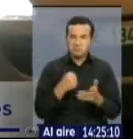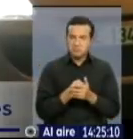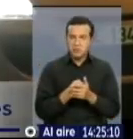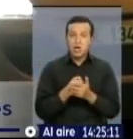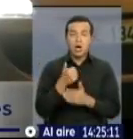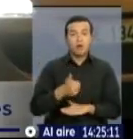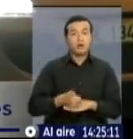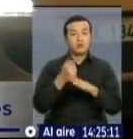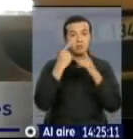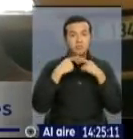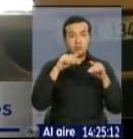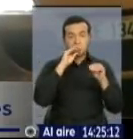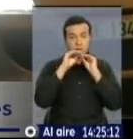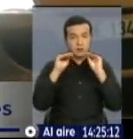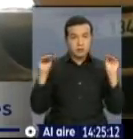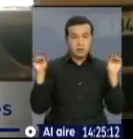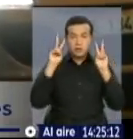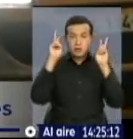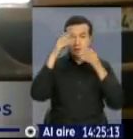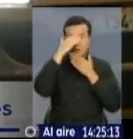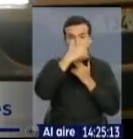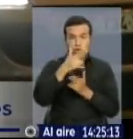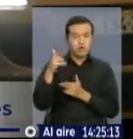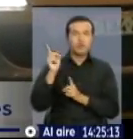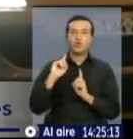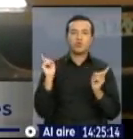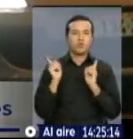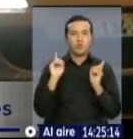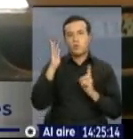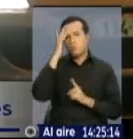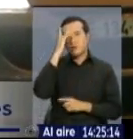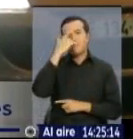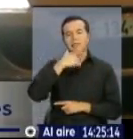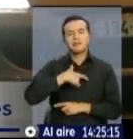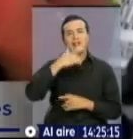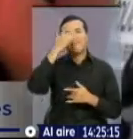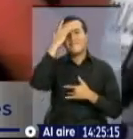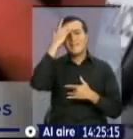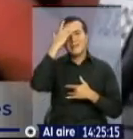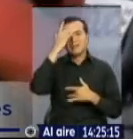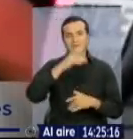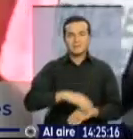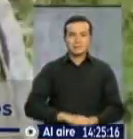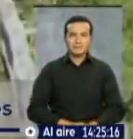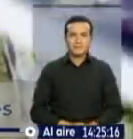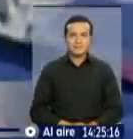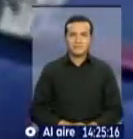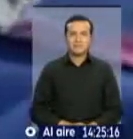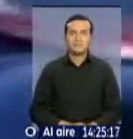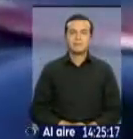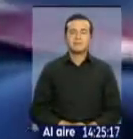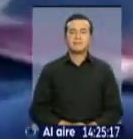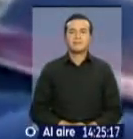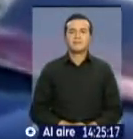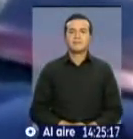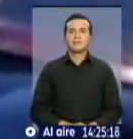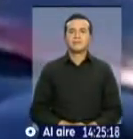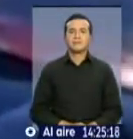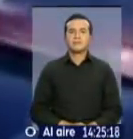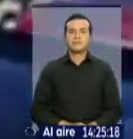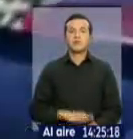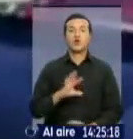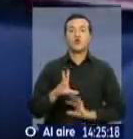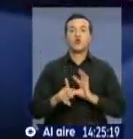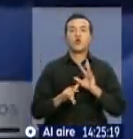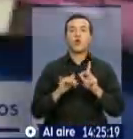autoridades indicaron que no se trató de un acto terrorista, ya que sufre de esquizofrenia. Un robo en